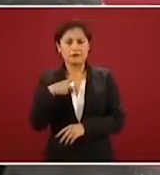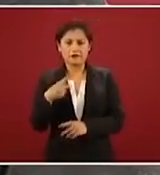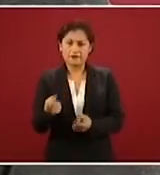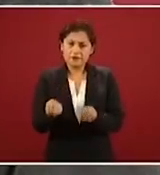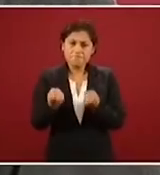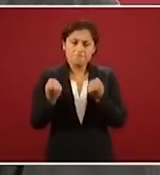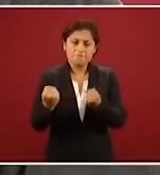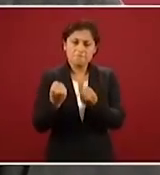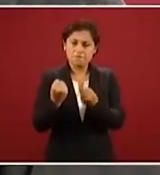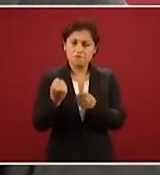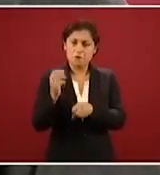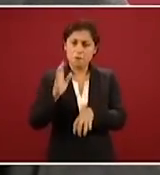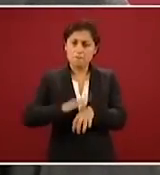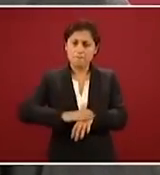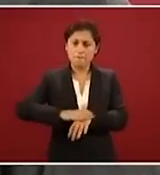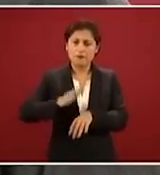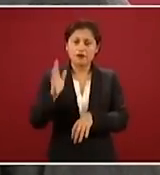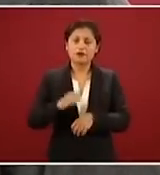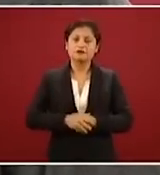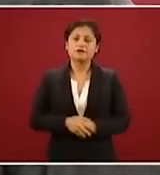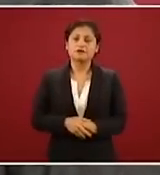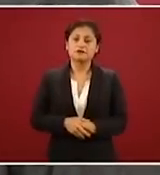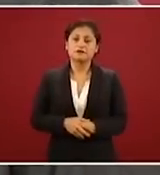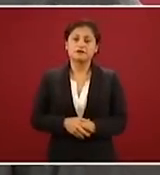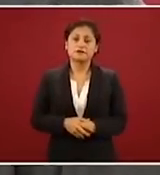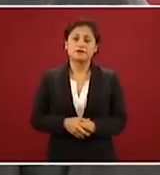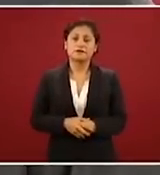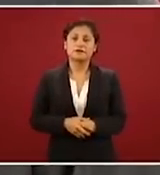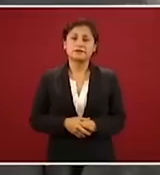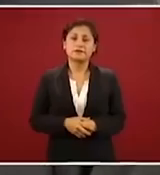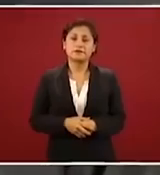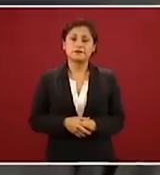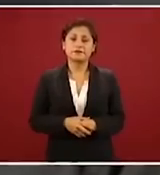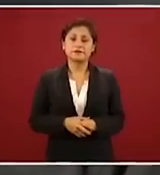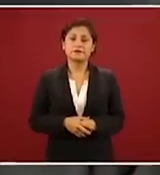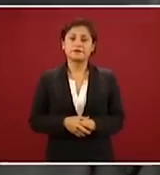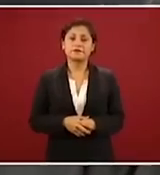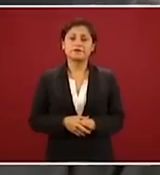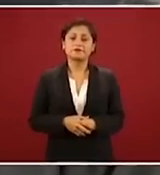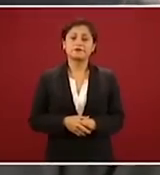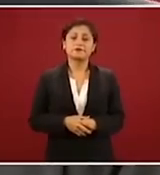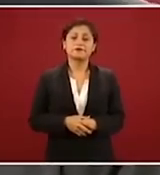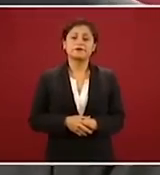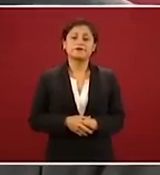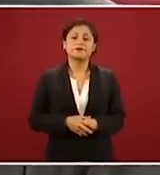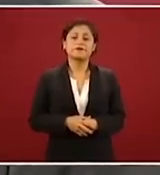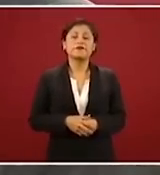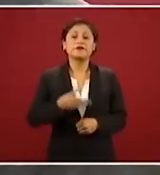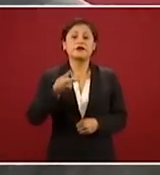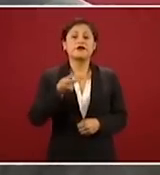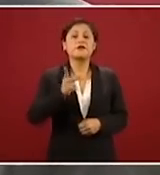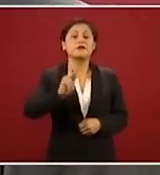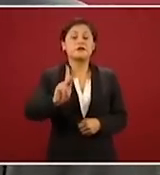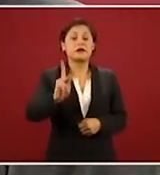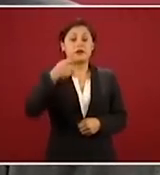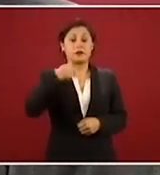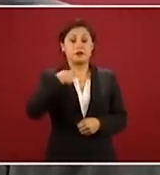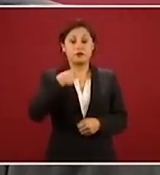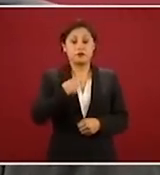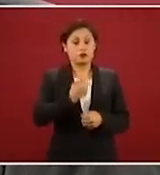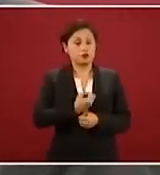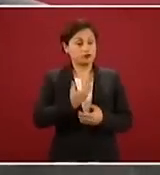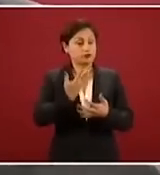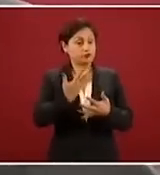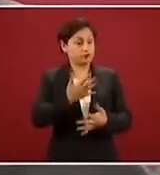decisión y rigor. Pero como se malinterpretó,